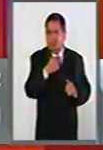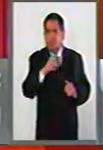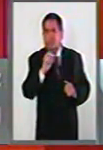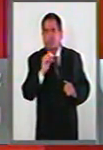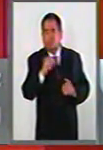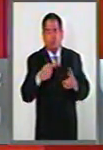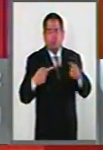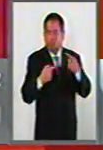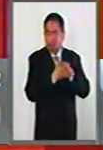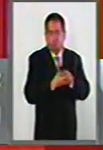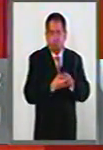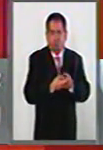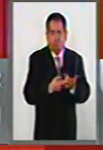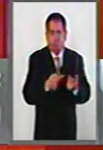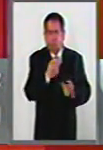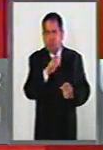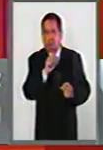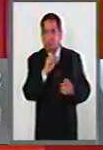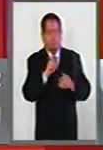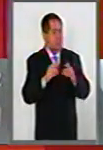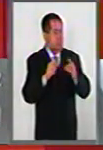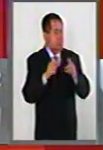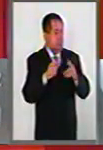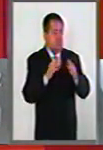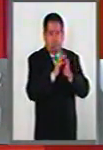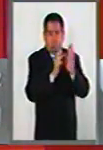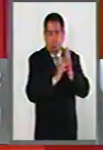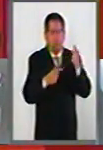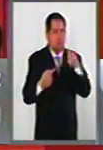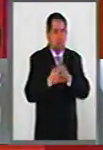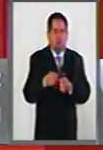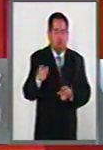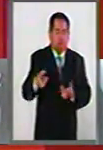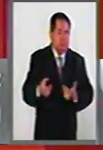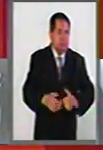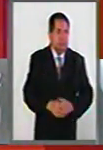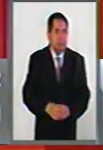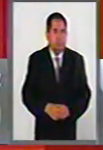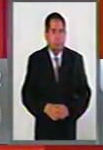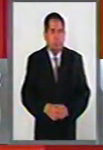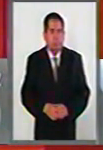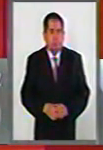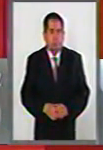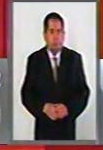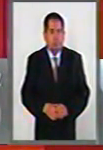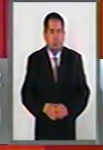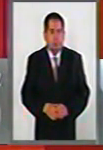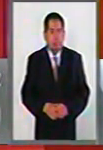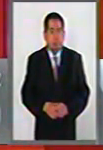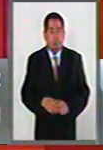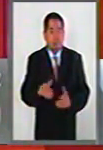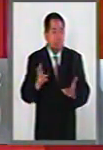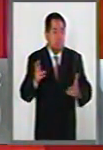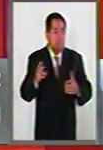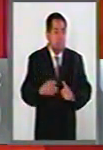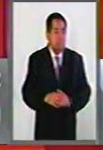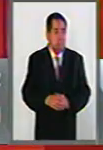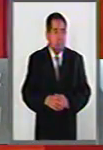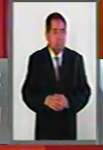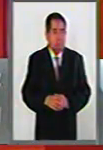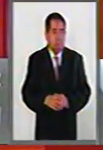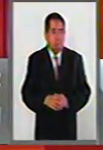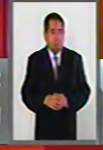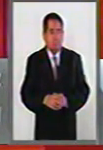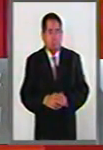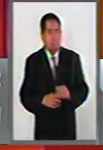129 de la Constitución. Ya se fueron más de la